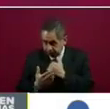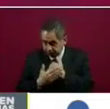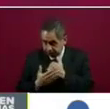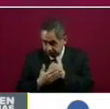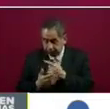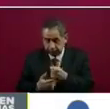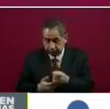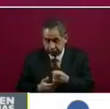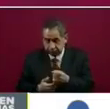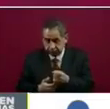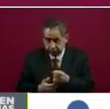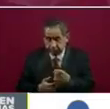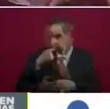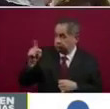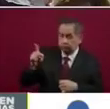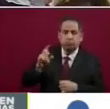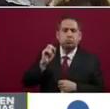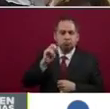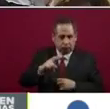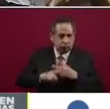Transportes, Javier Jiménez Espriu.